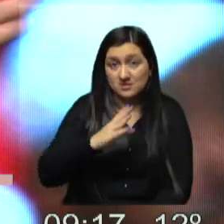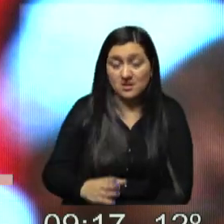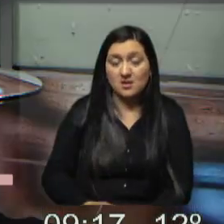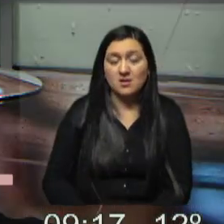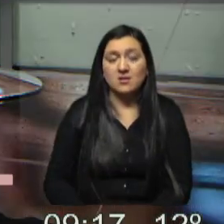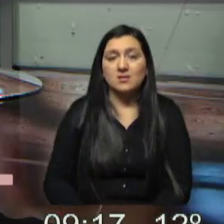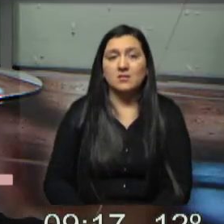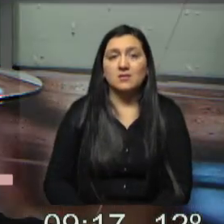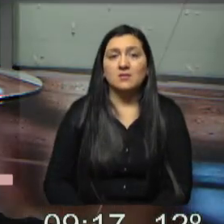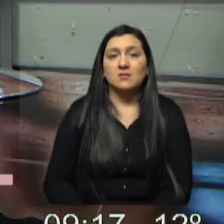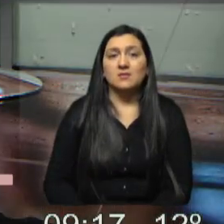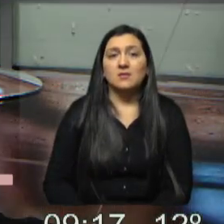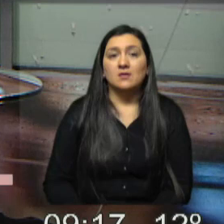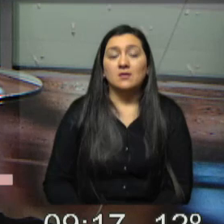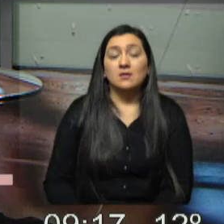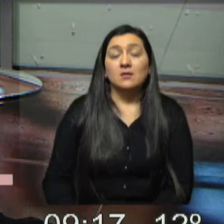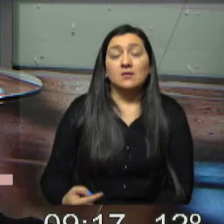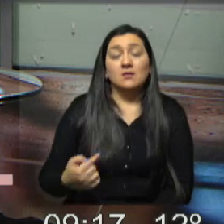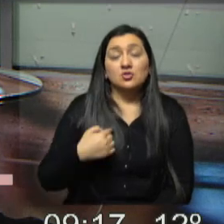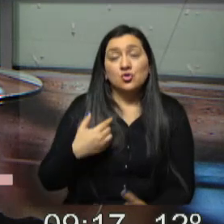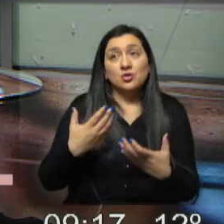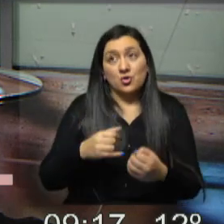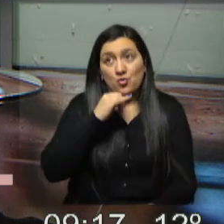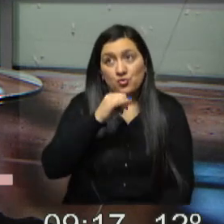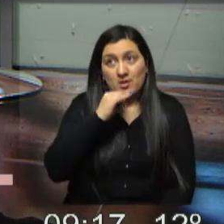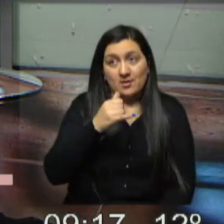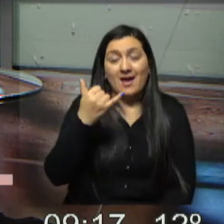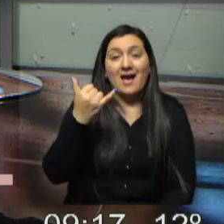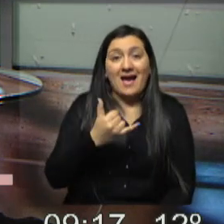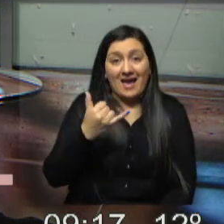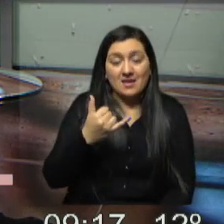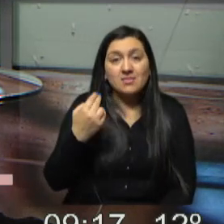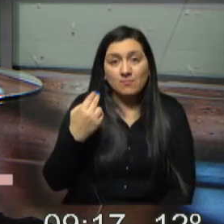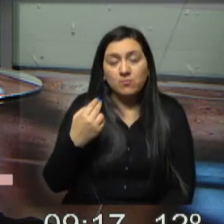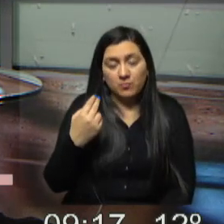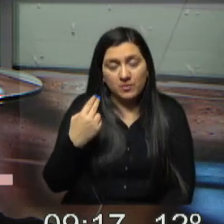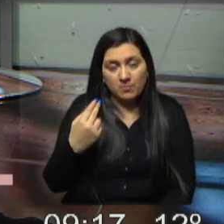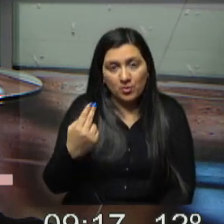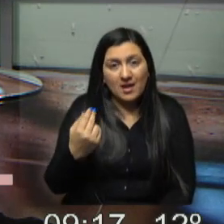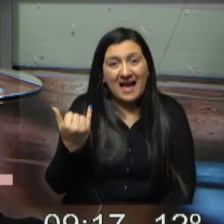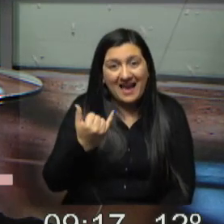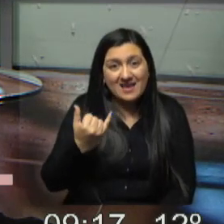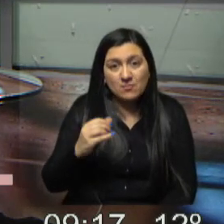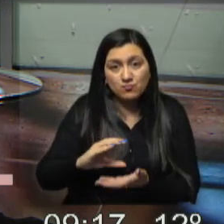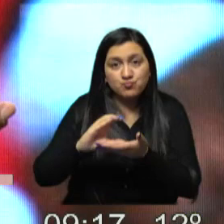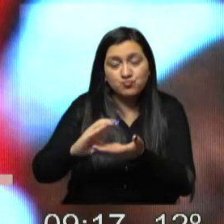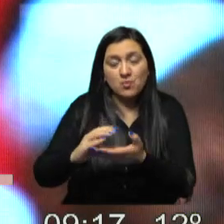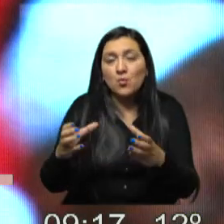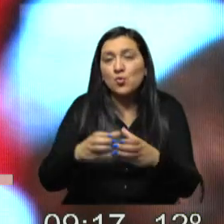¿no? Uh-huh. Mi remontarme atrás es, hay disponibilidad. El asunto es, hay una élite muy